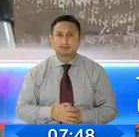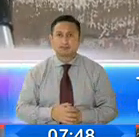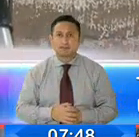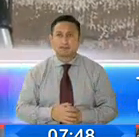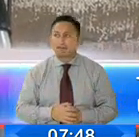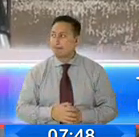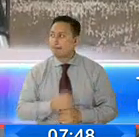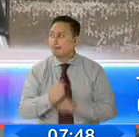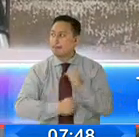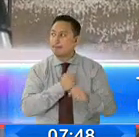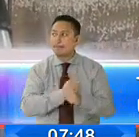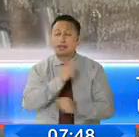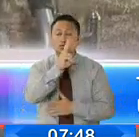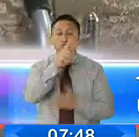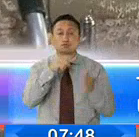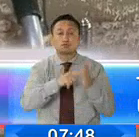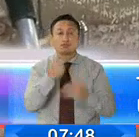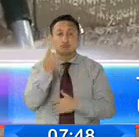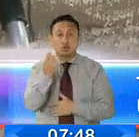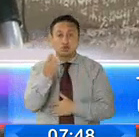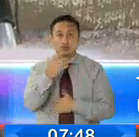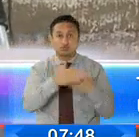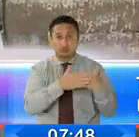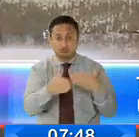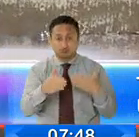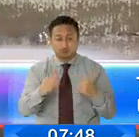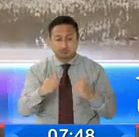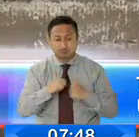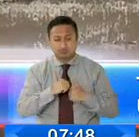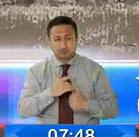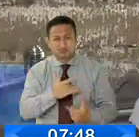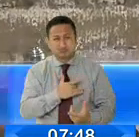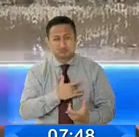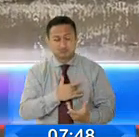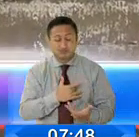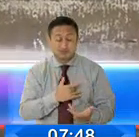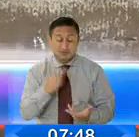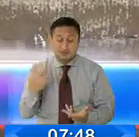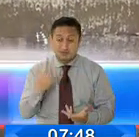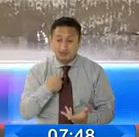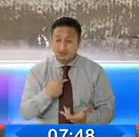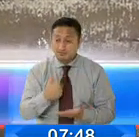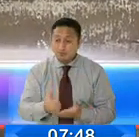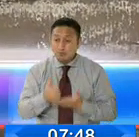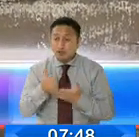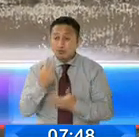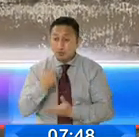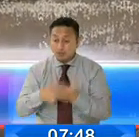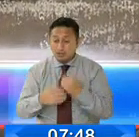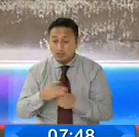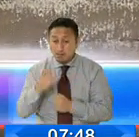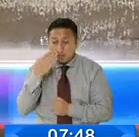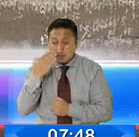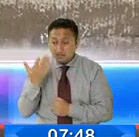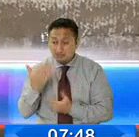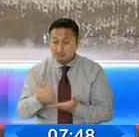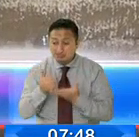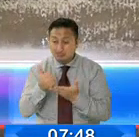2011 hasta ahora que estoy mal, porque viéndome bien así, que a ellos no les puedo dar ni a mi hija ni a mi madre,